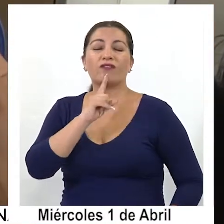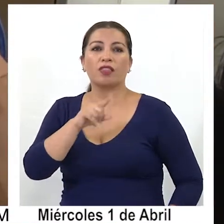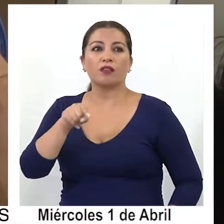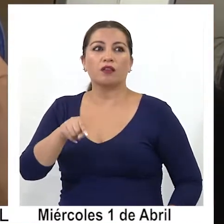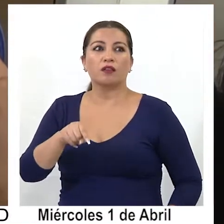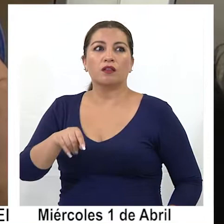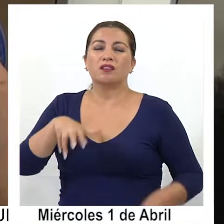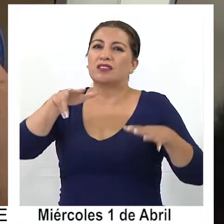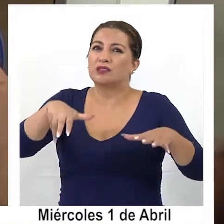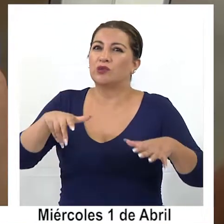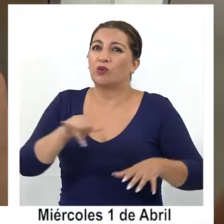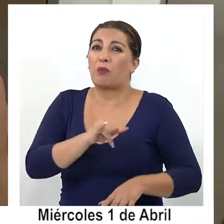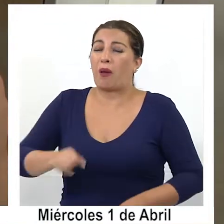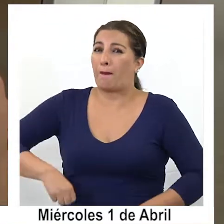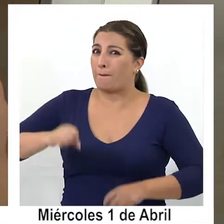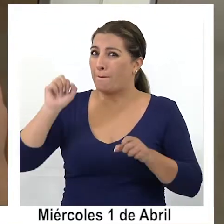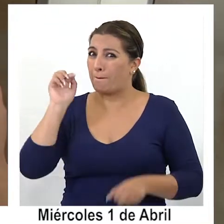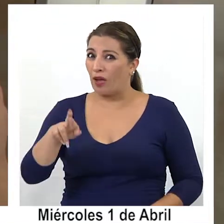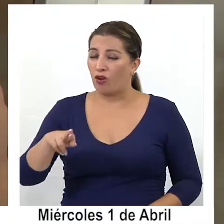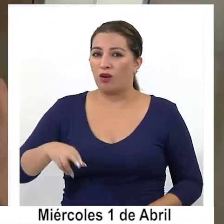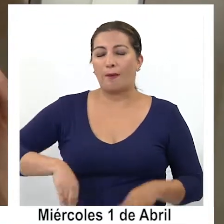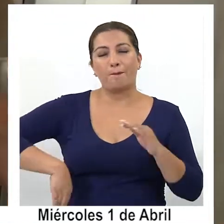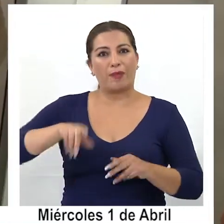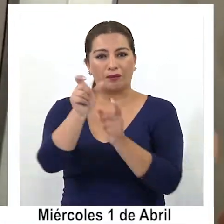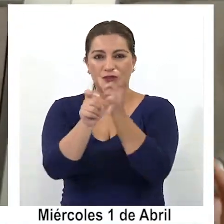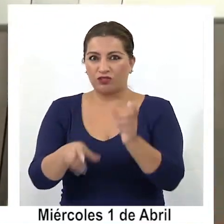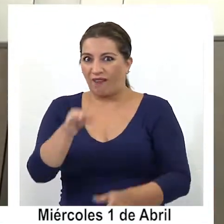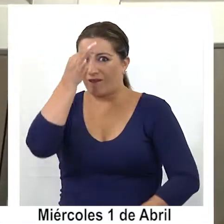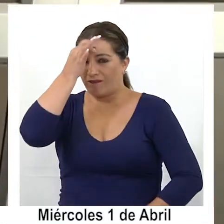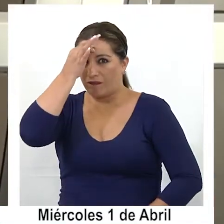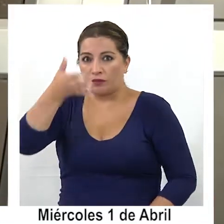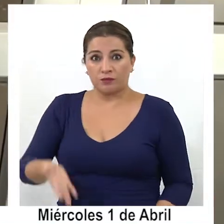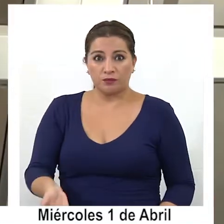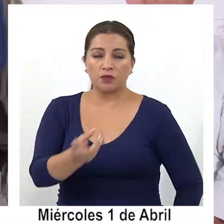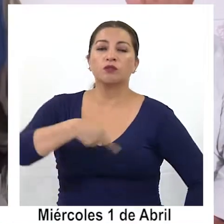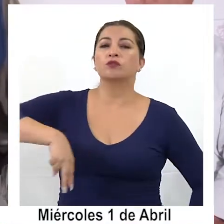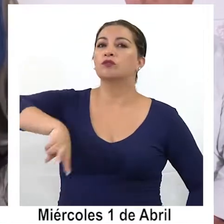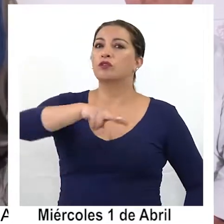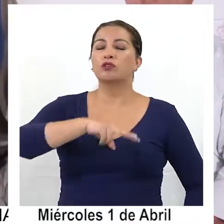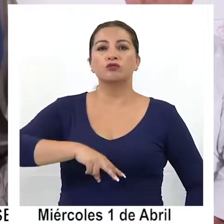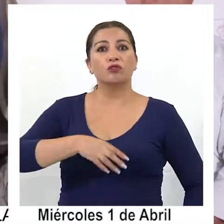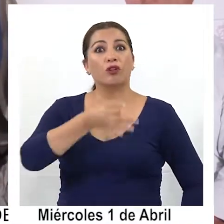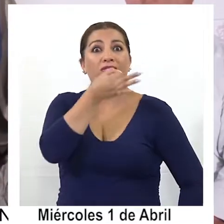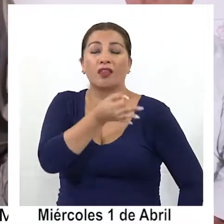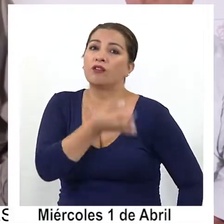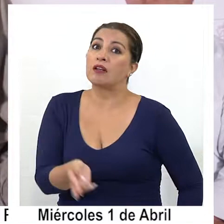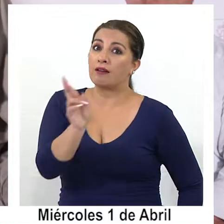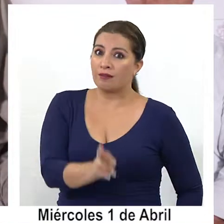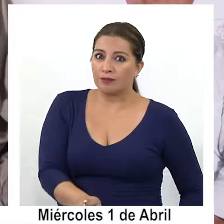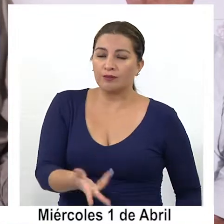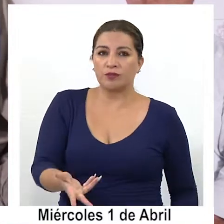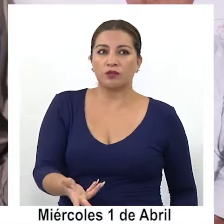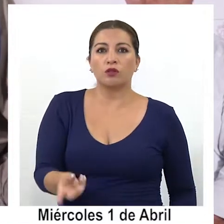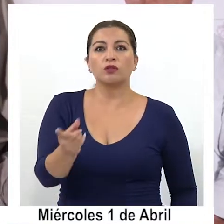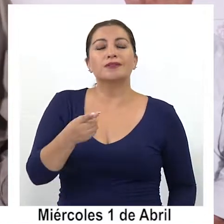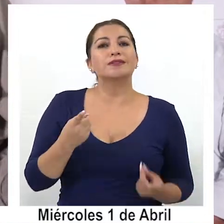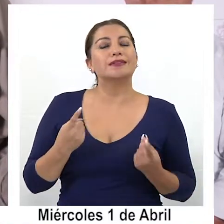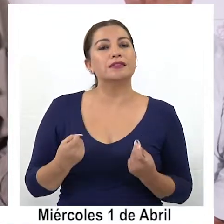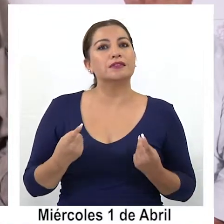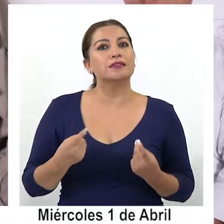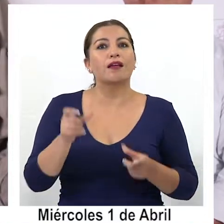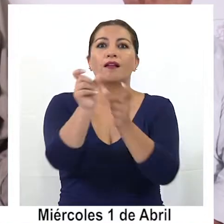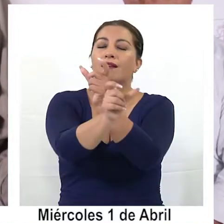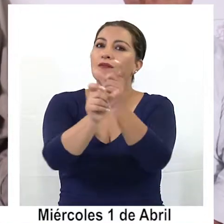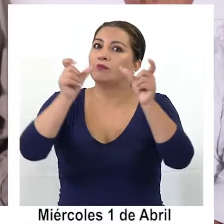mucho más severos y por lo tanto comprometer más la salud de las personas y por eso hemos sido muy enfáticos en que es necesario que toda la